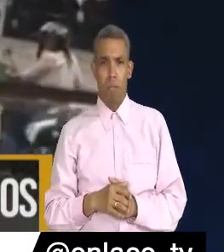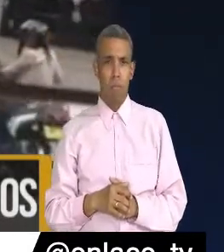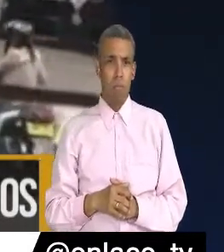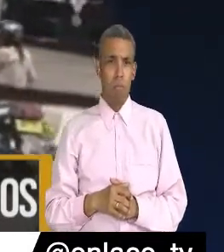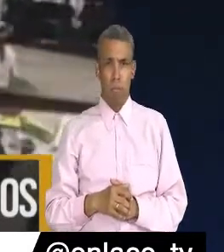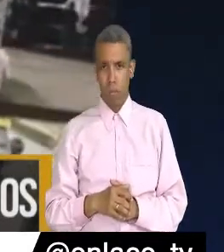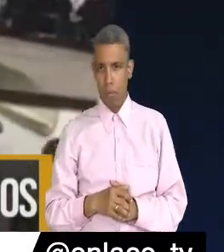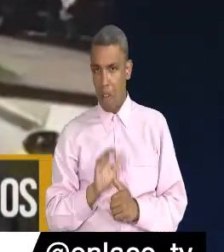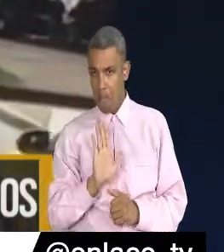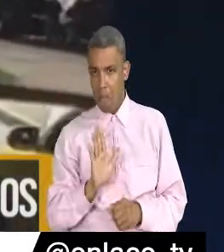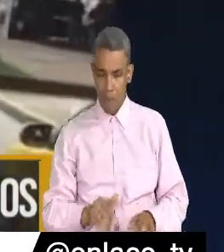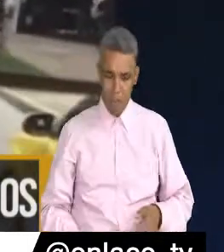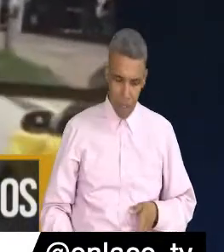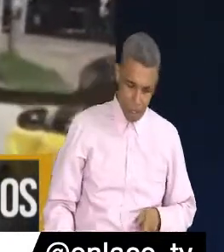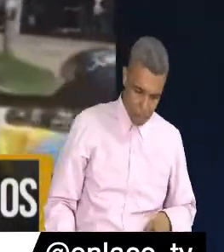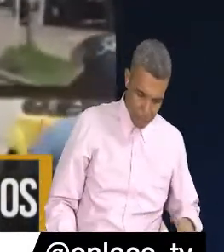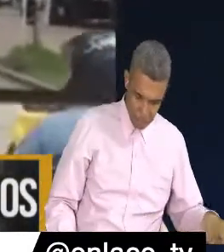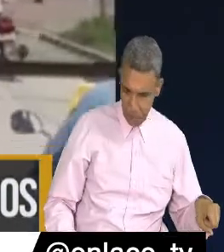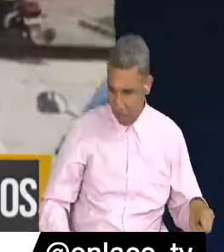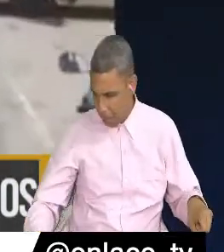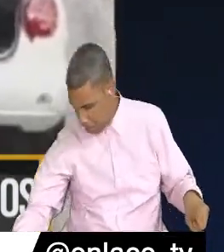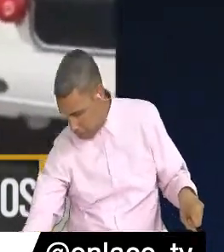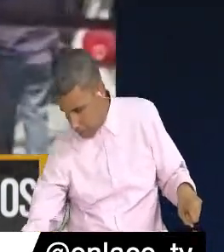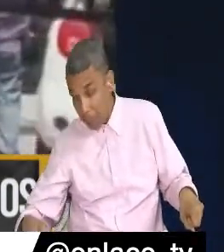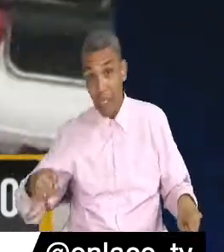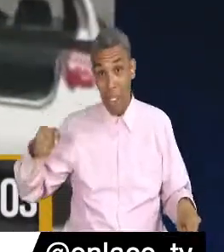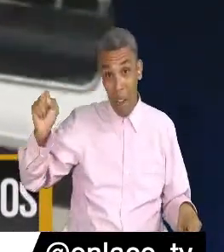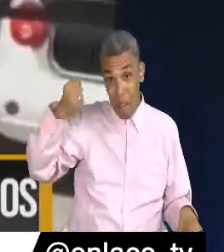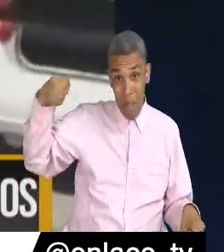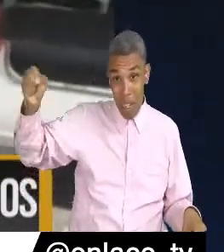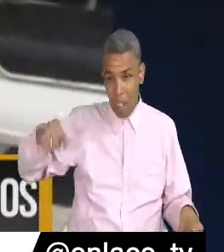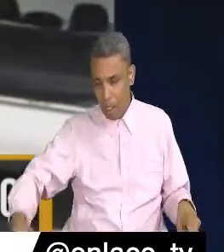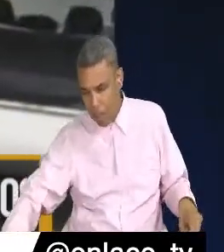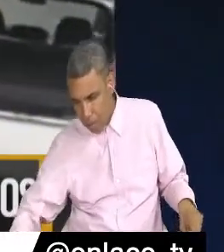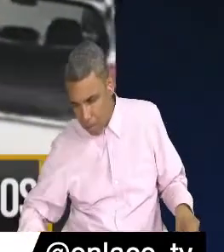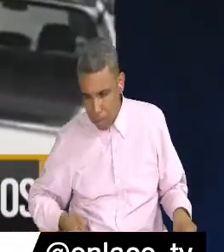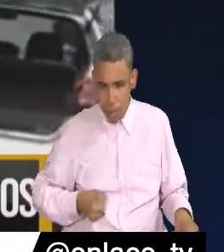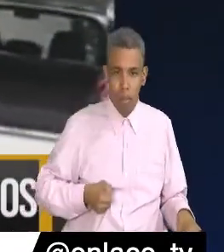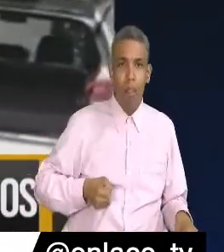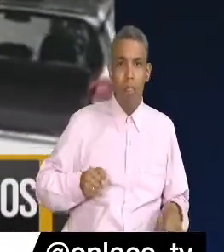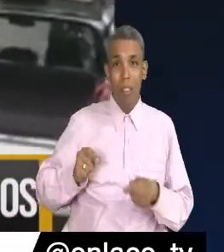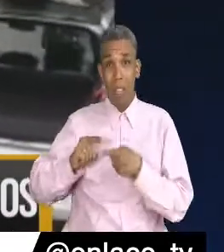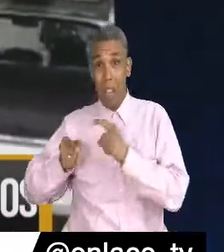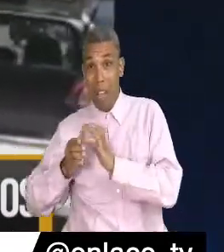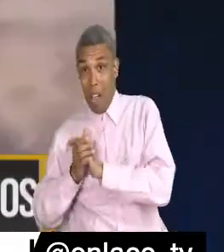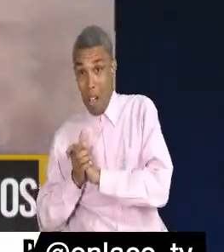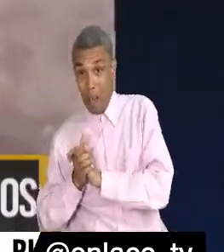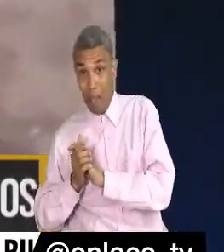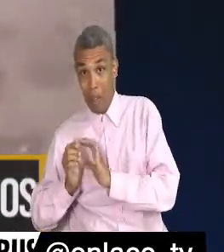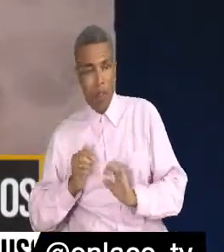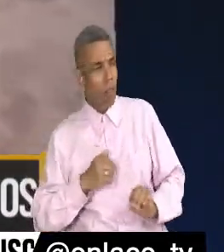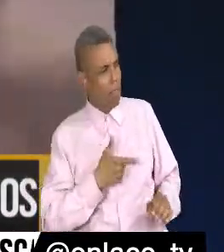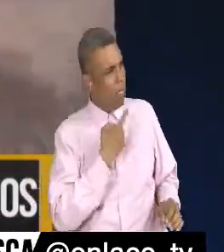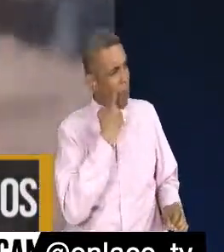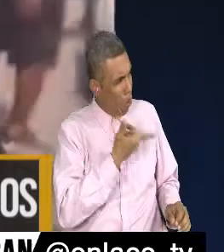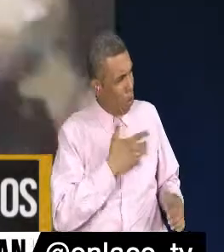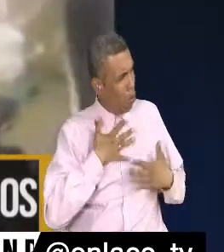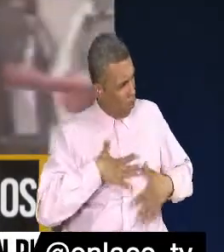macheta. Entonces yo le decía, cucho, cálmese. piense qué va a hacer, piense qué va a hacer, no se va a